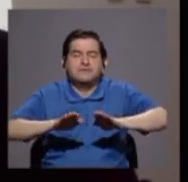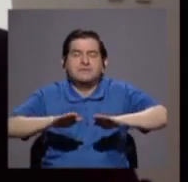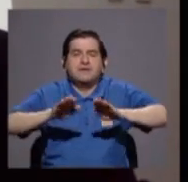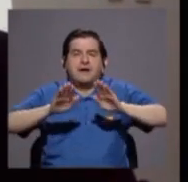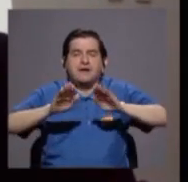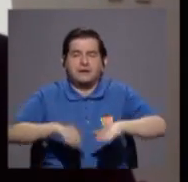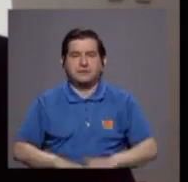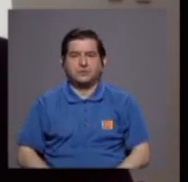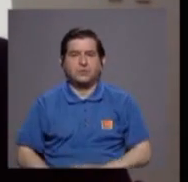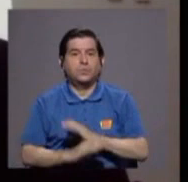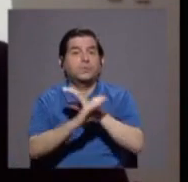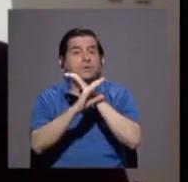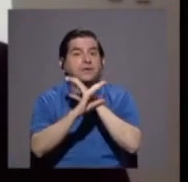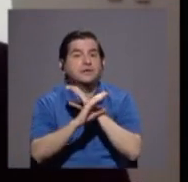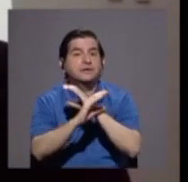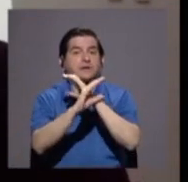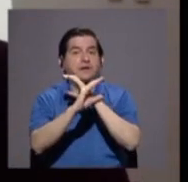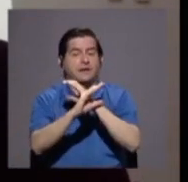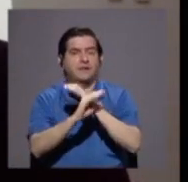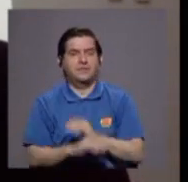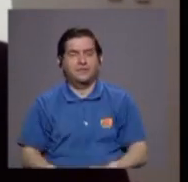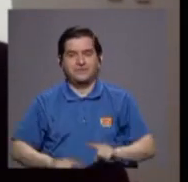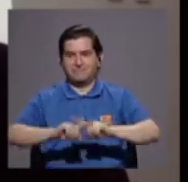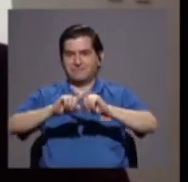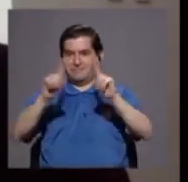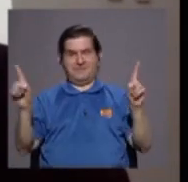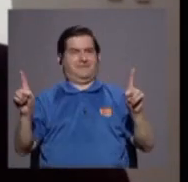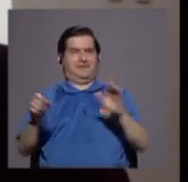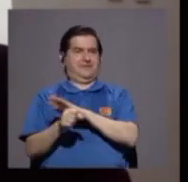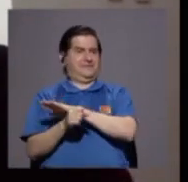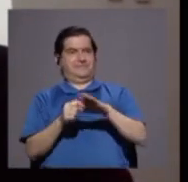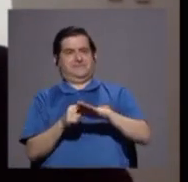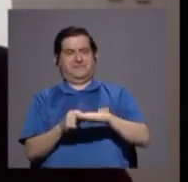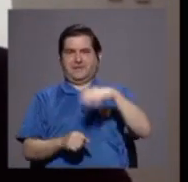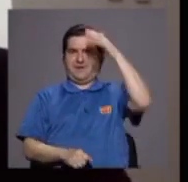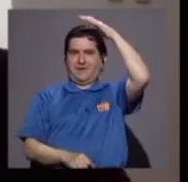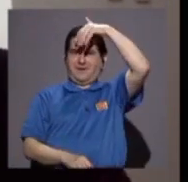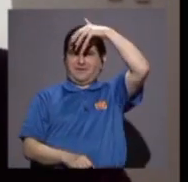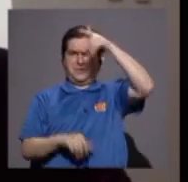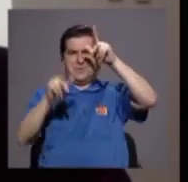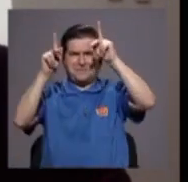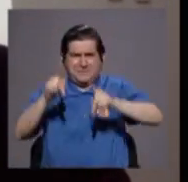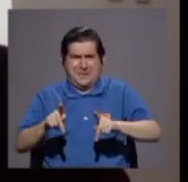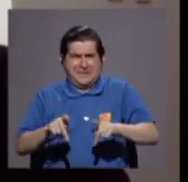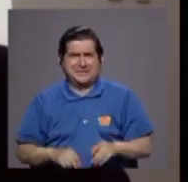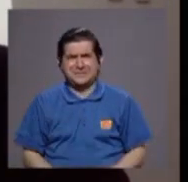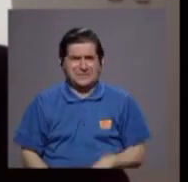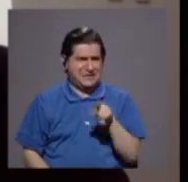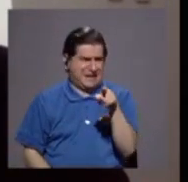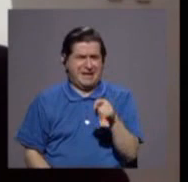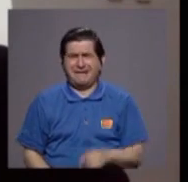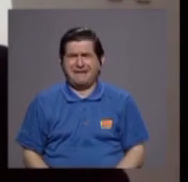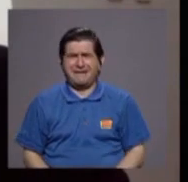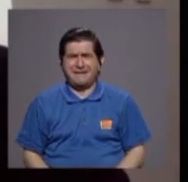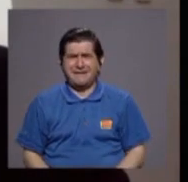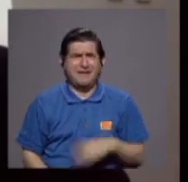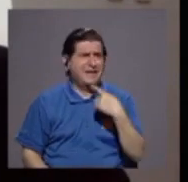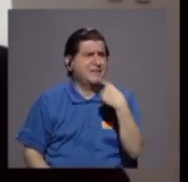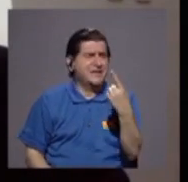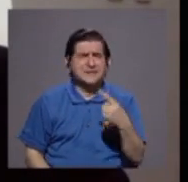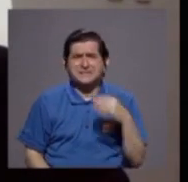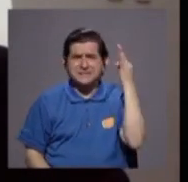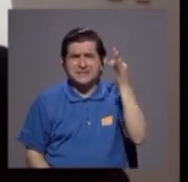de prudencia, que eso lo distancia mucho de Trump, una persona que lejos de dedicarse a difundir